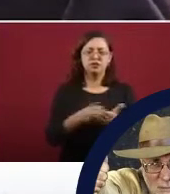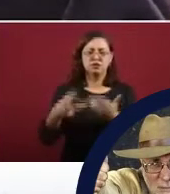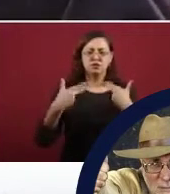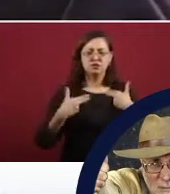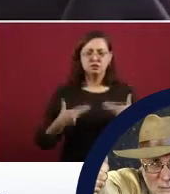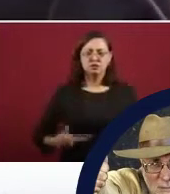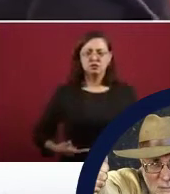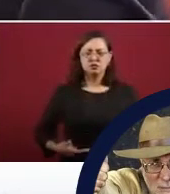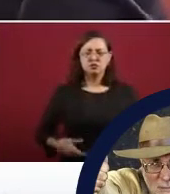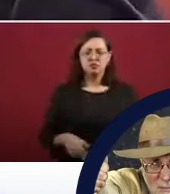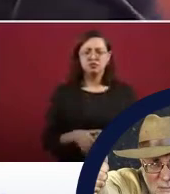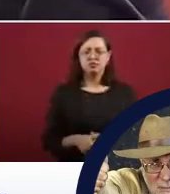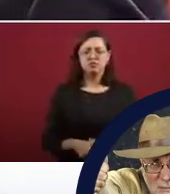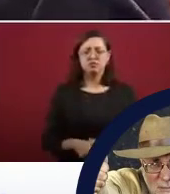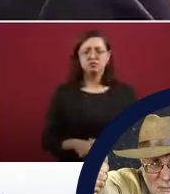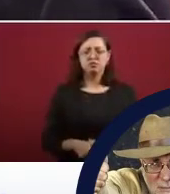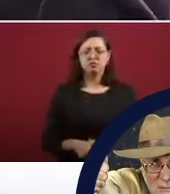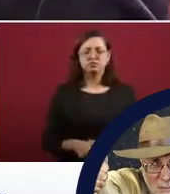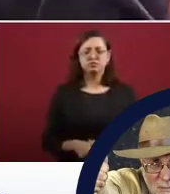de la violencia que estamos padeciendo,